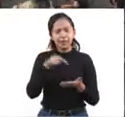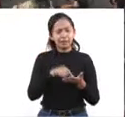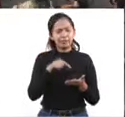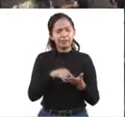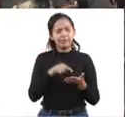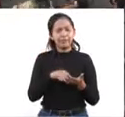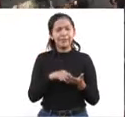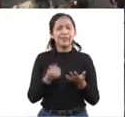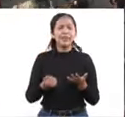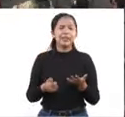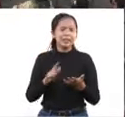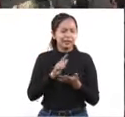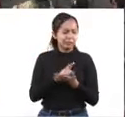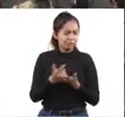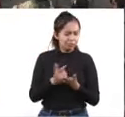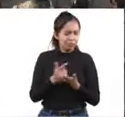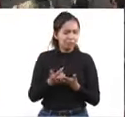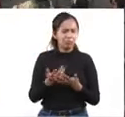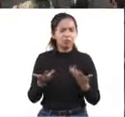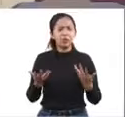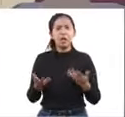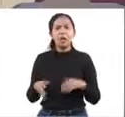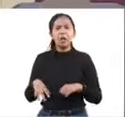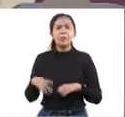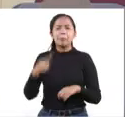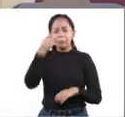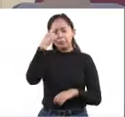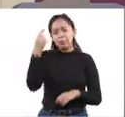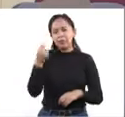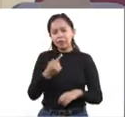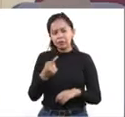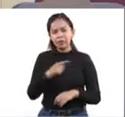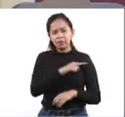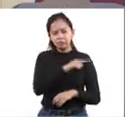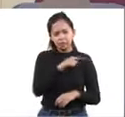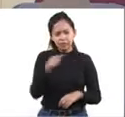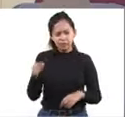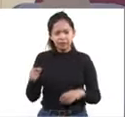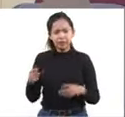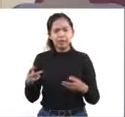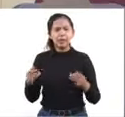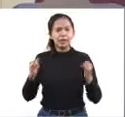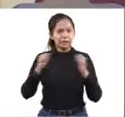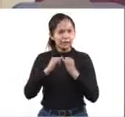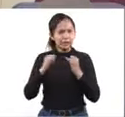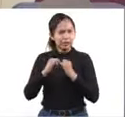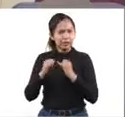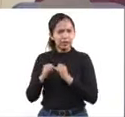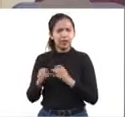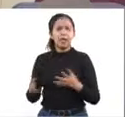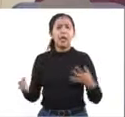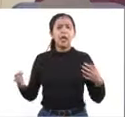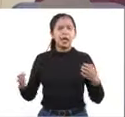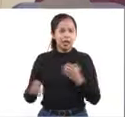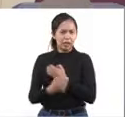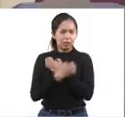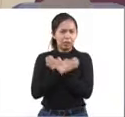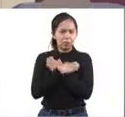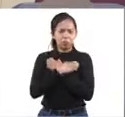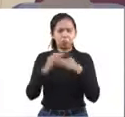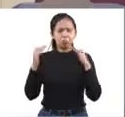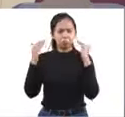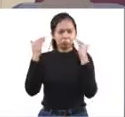en el 2014, con el propósito de estrechar relaciones entre instituciones de educación superior